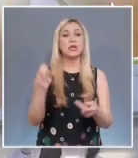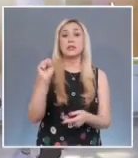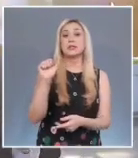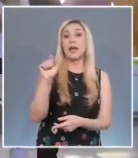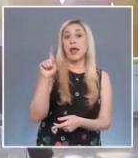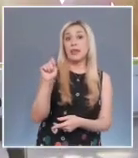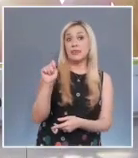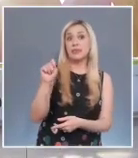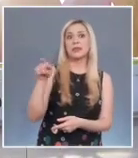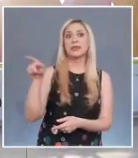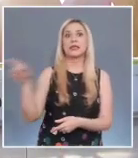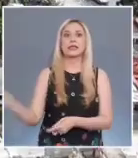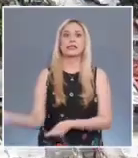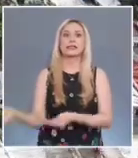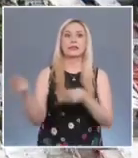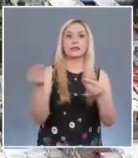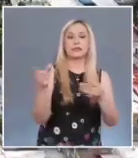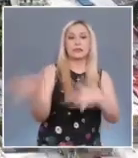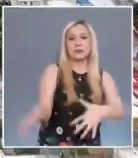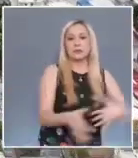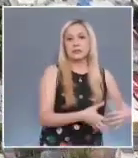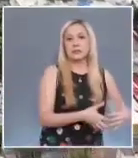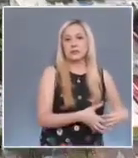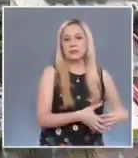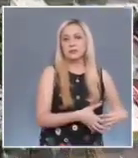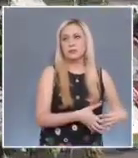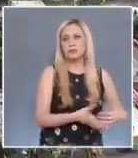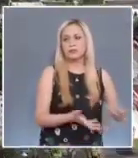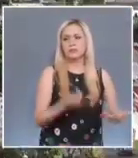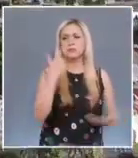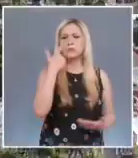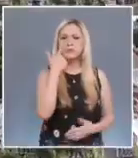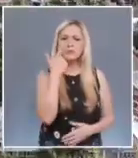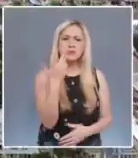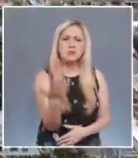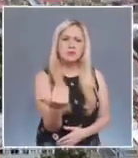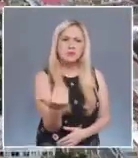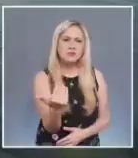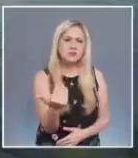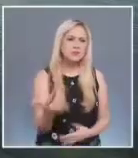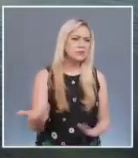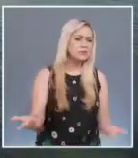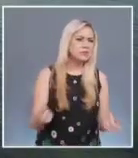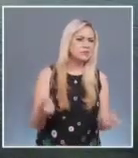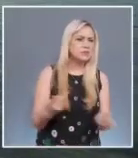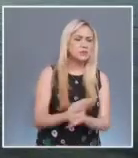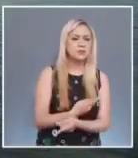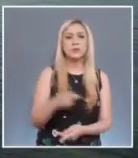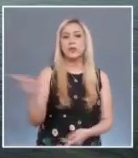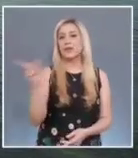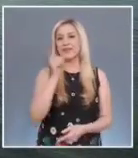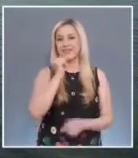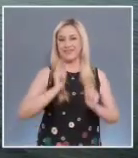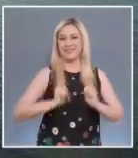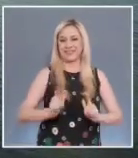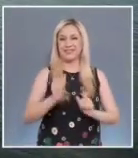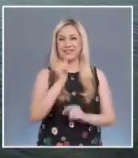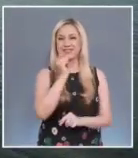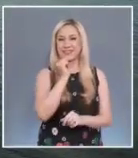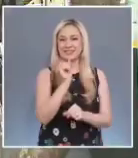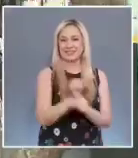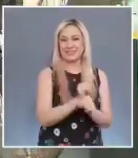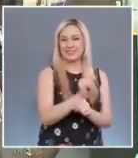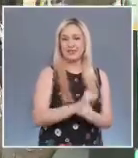Quienes importaron las joyas solicitaron acceso a la indagatoria. La Fiscalía negó levantar el aseguramiento de la mercancía,